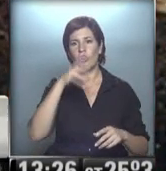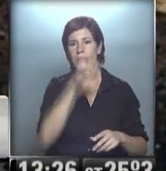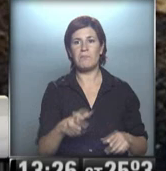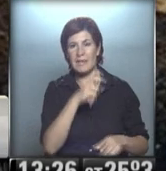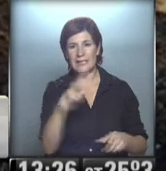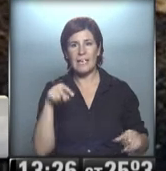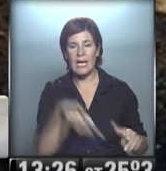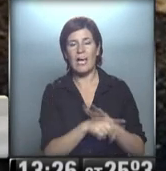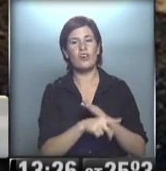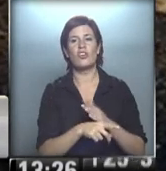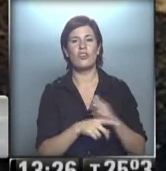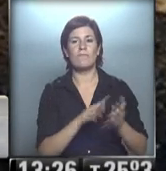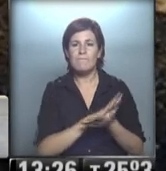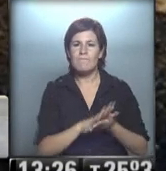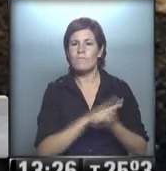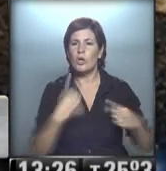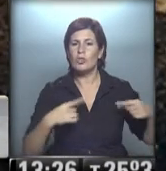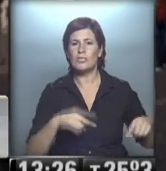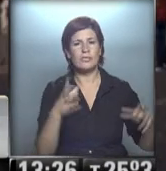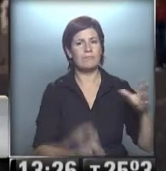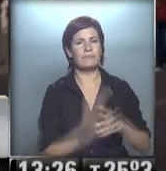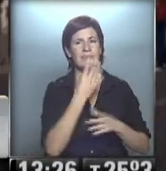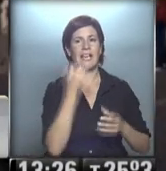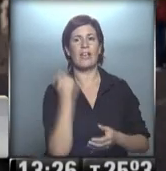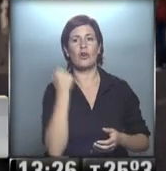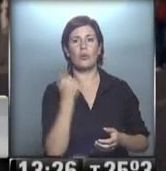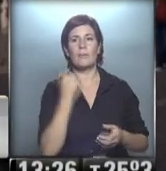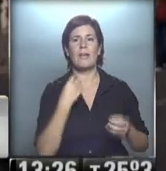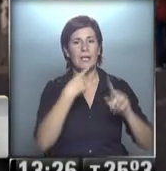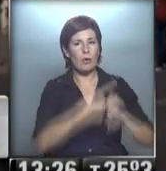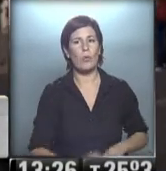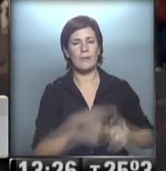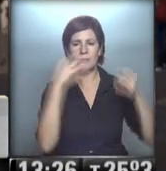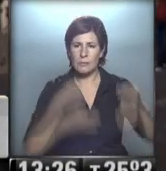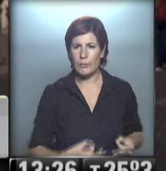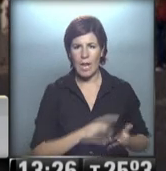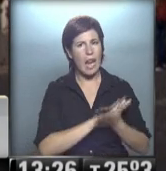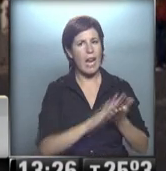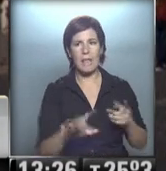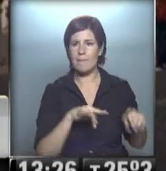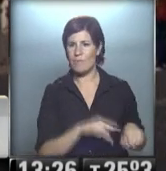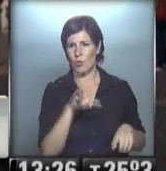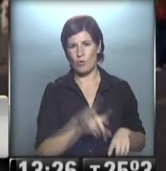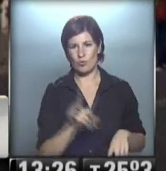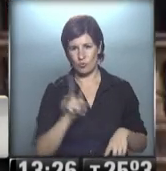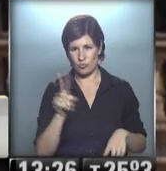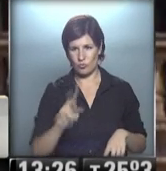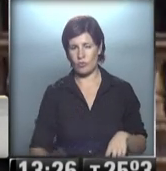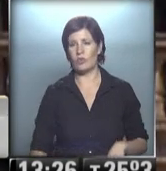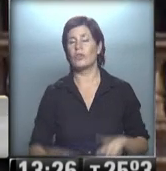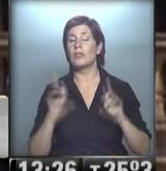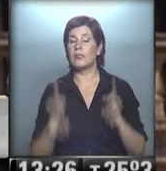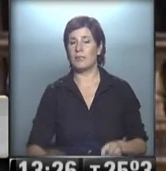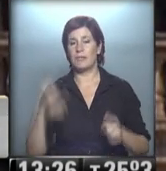la Secretaría de Economía con el objetivo de transparentar una administración teñida de fraudulenta. También a lo largo de este año abordó diferentes